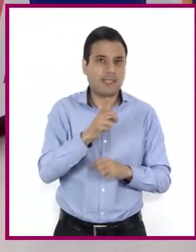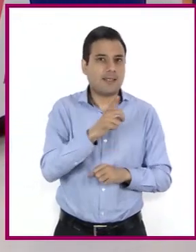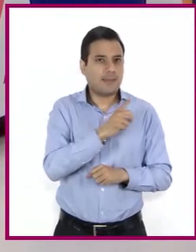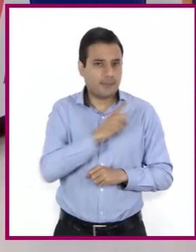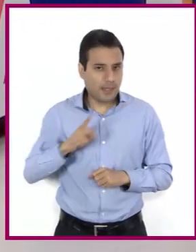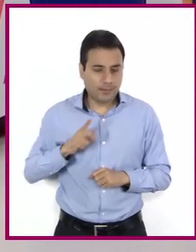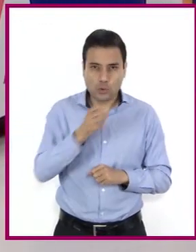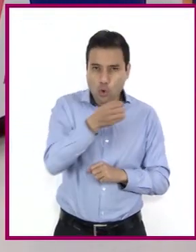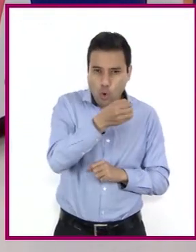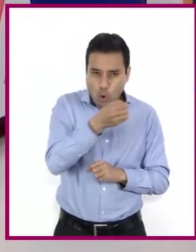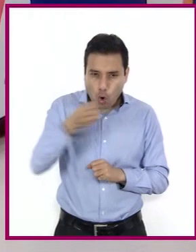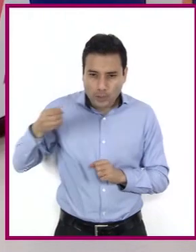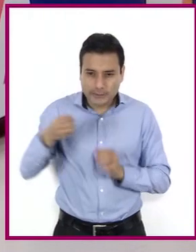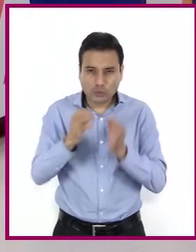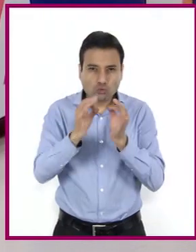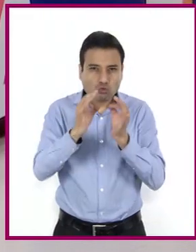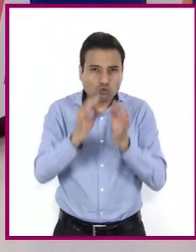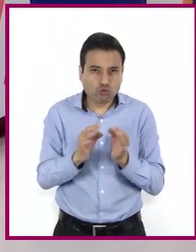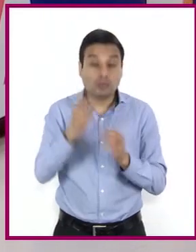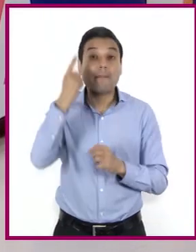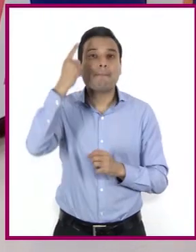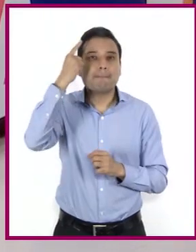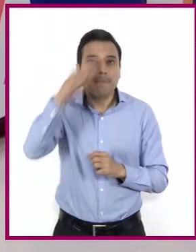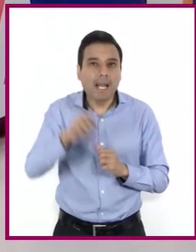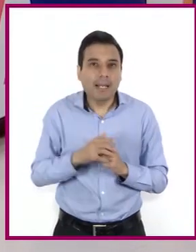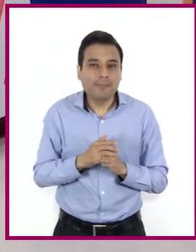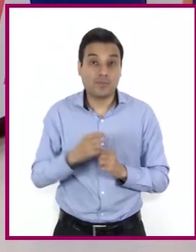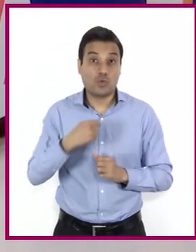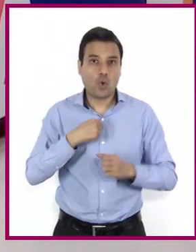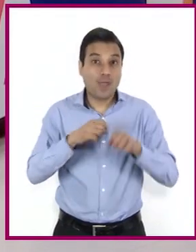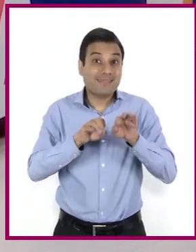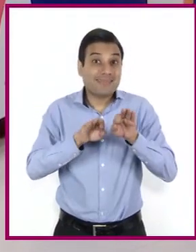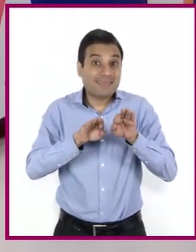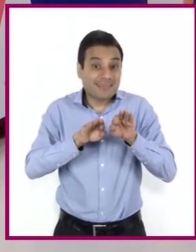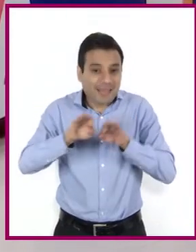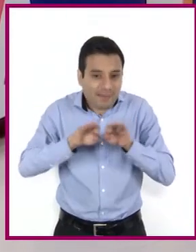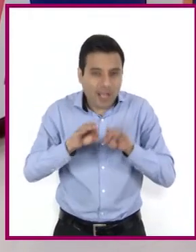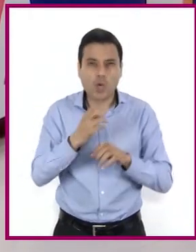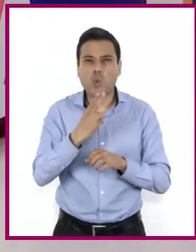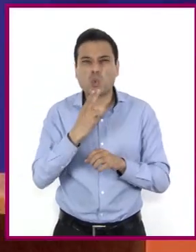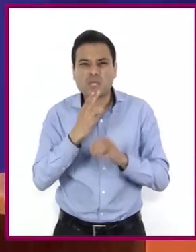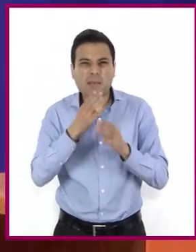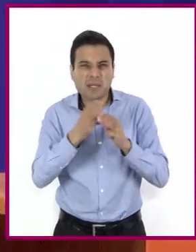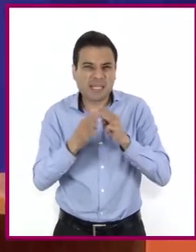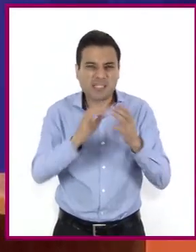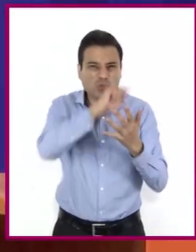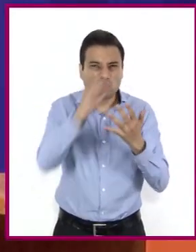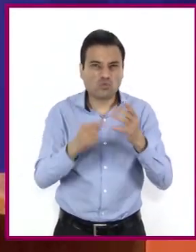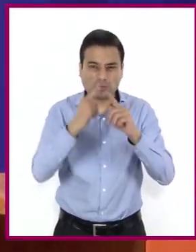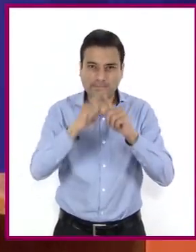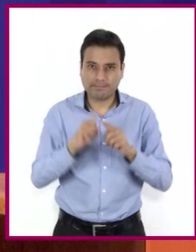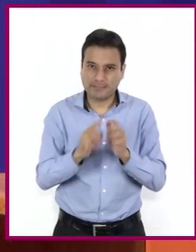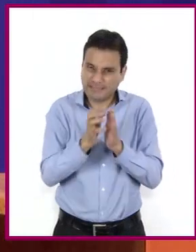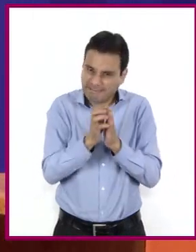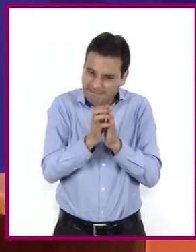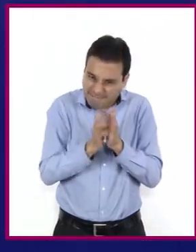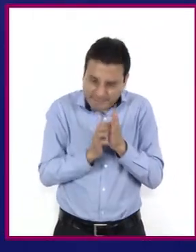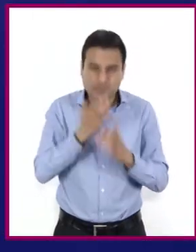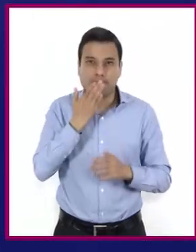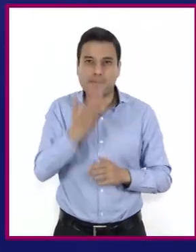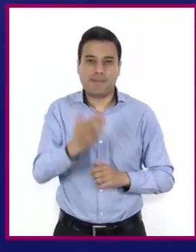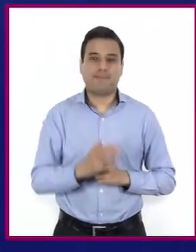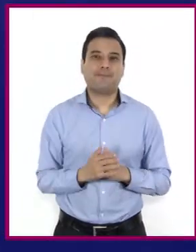trabajar con orden para asegurar que nuestros esfuerzos y los recursos que utilizamos rindan la mayor cantidad de frutos